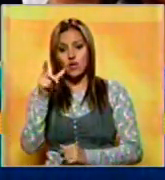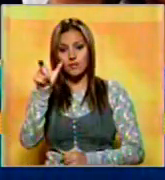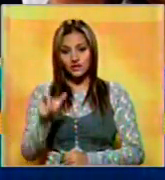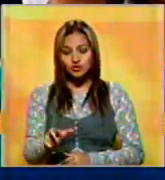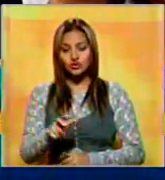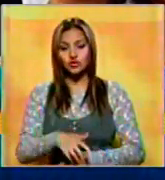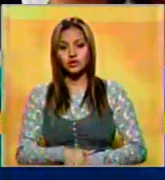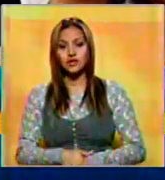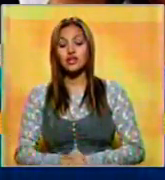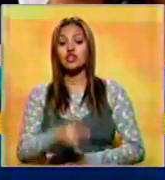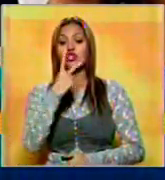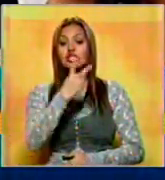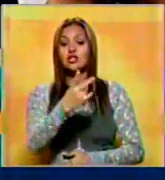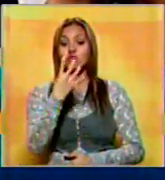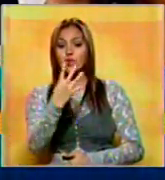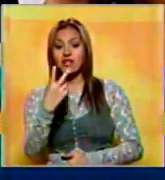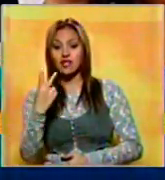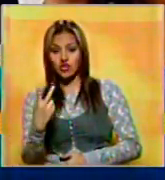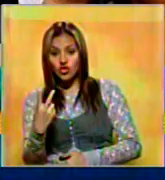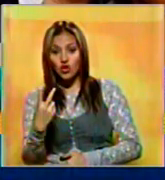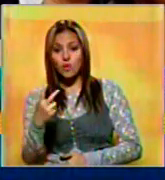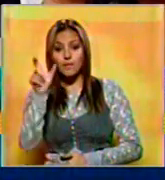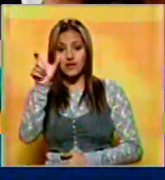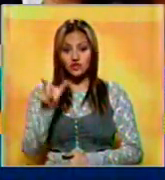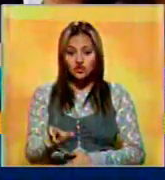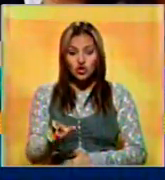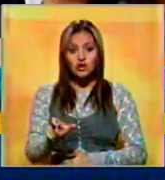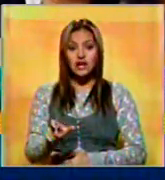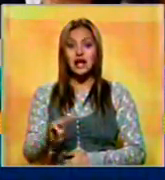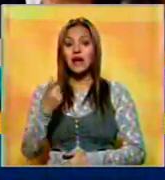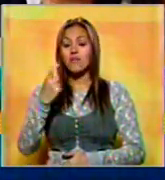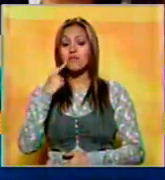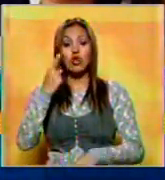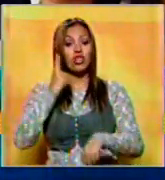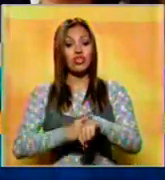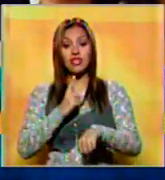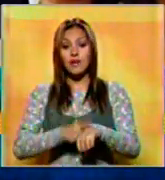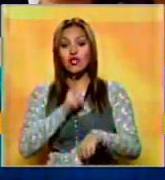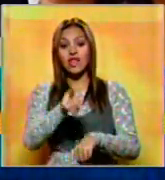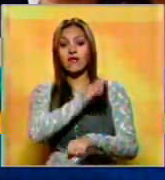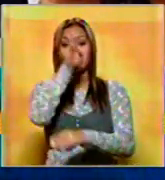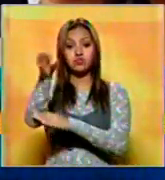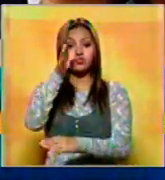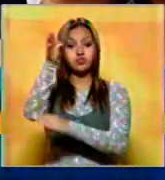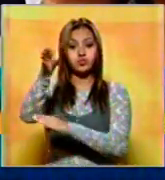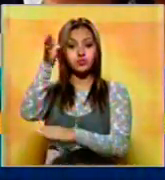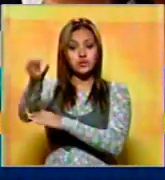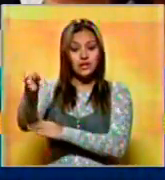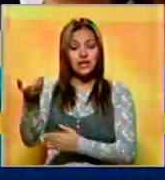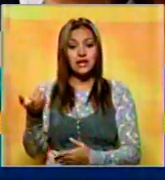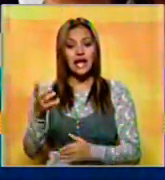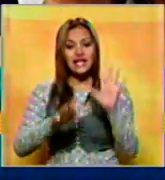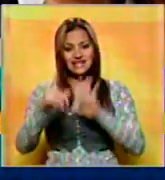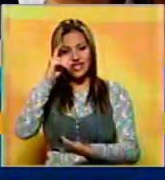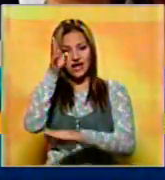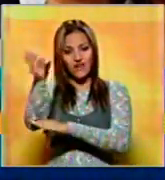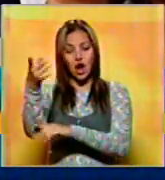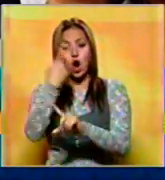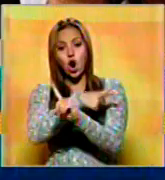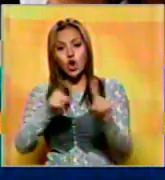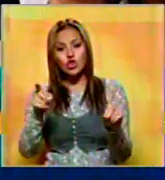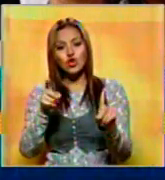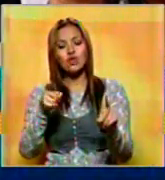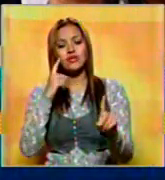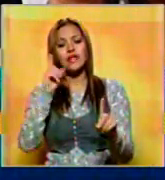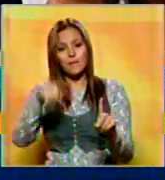personas. 242 personas con medida cautelar de presentación y 37 personas con fianza